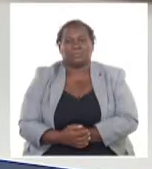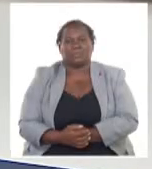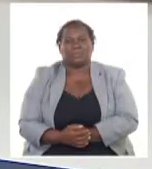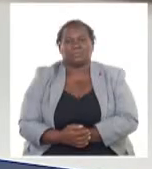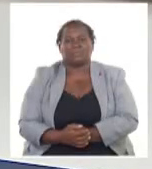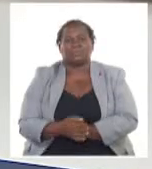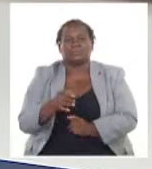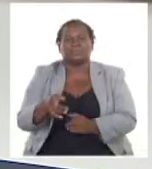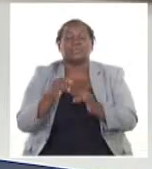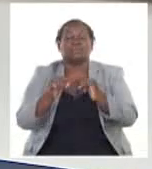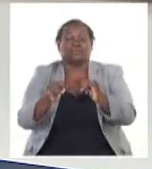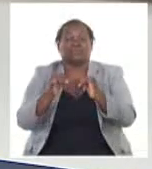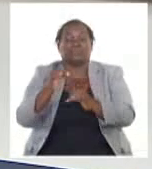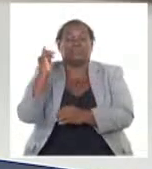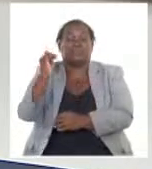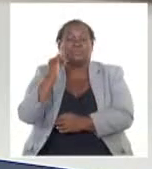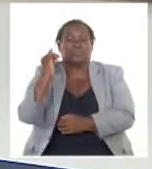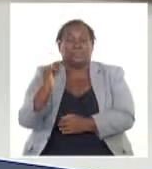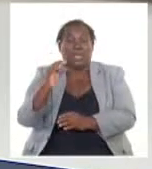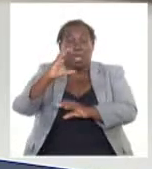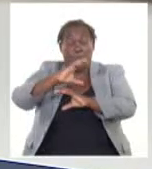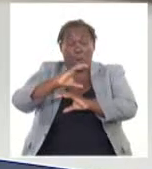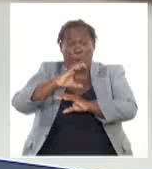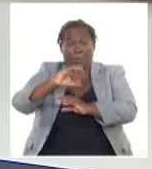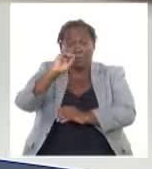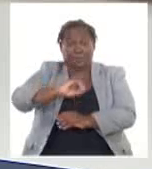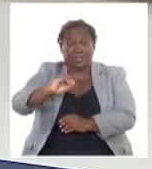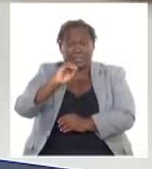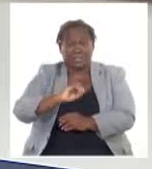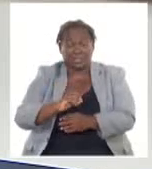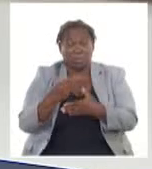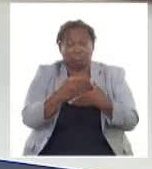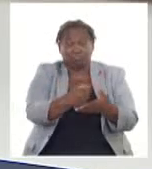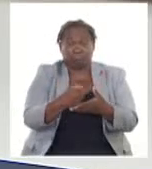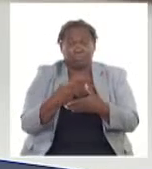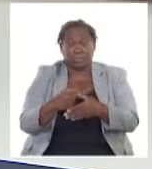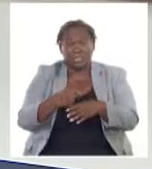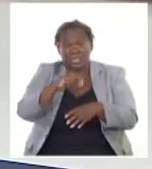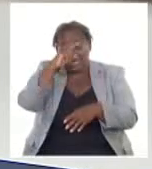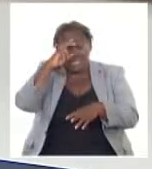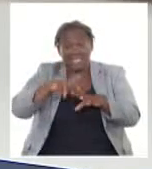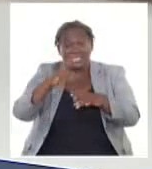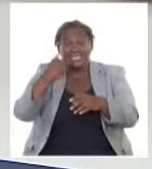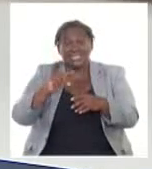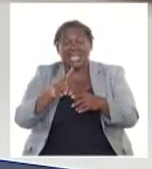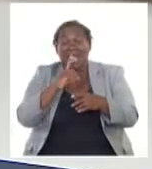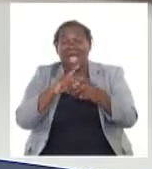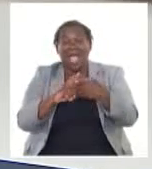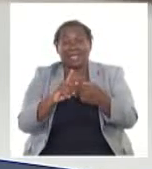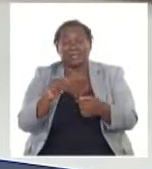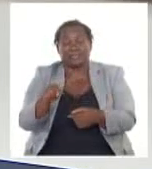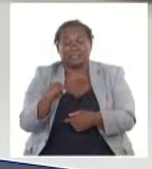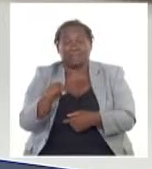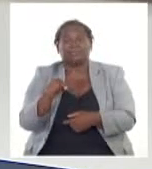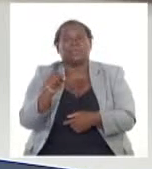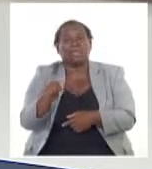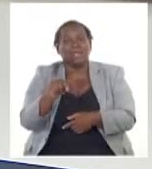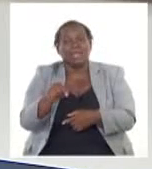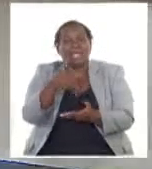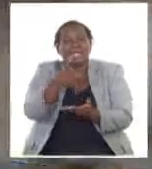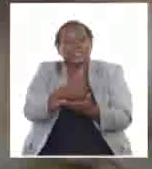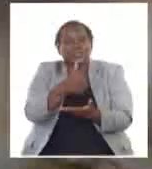Del acontecer internacional, la cumbre de la Organización de Cooperación de Shanghái sesiona desde hoy y hasta mañana jueves en la ciudad kazaja de